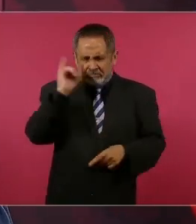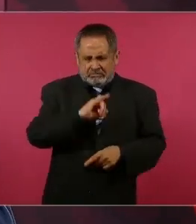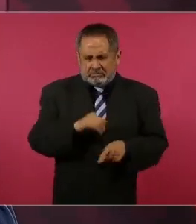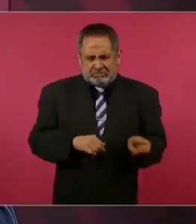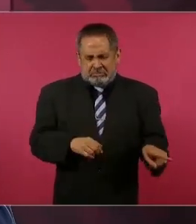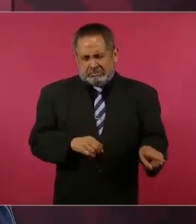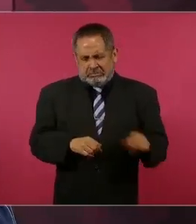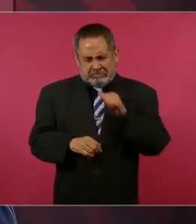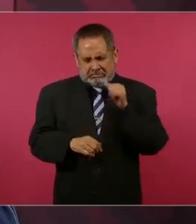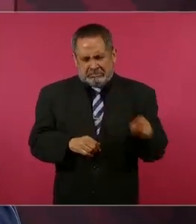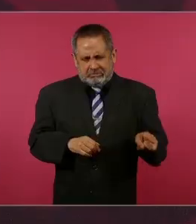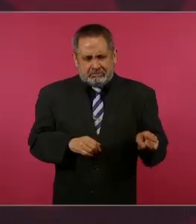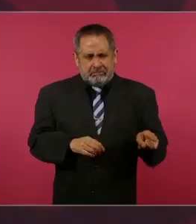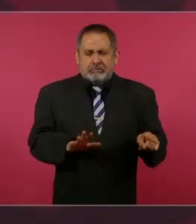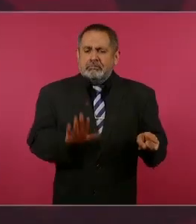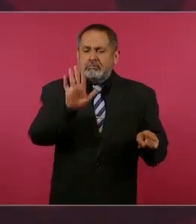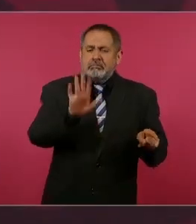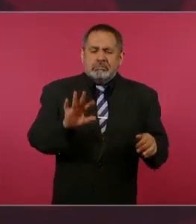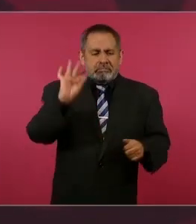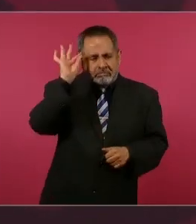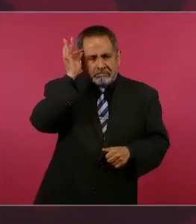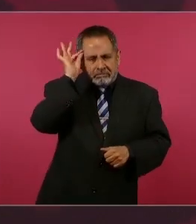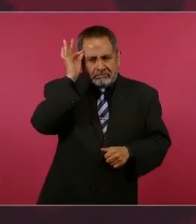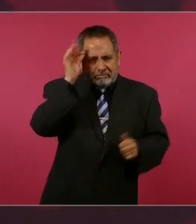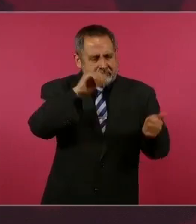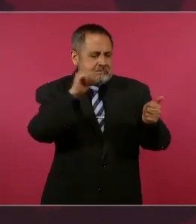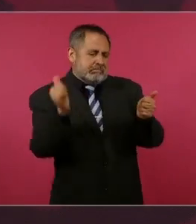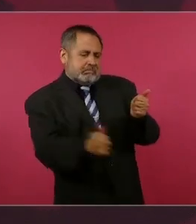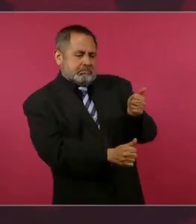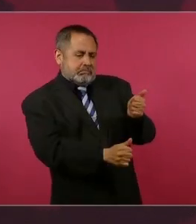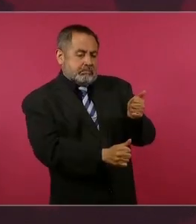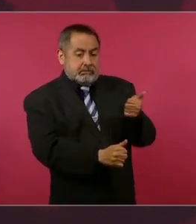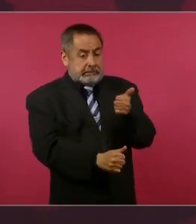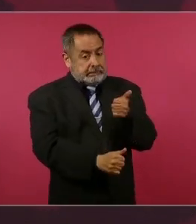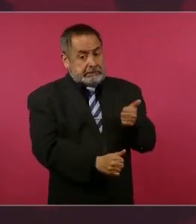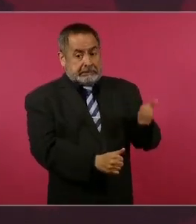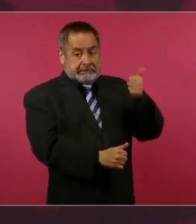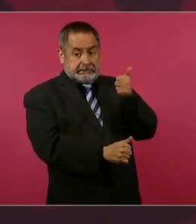general son como empleados de los oligarcas.